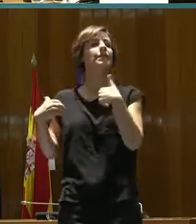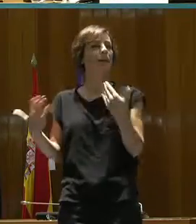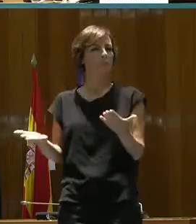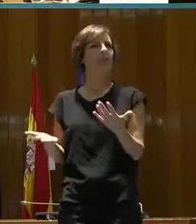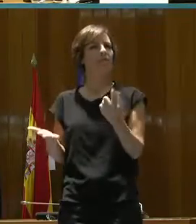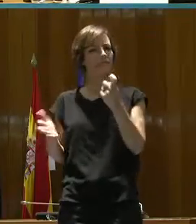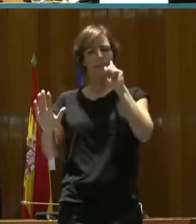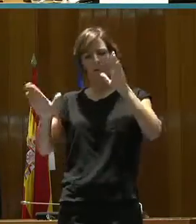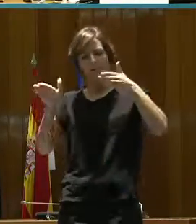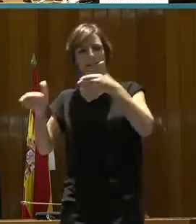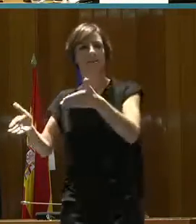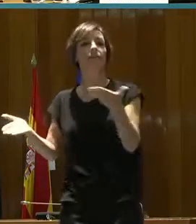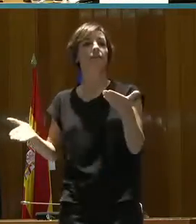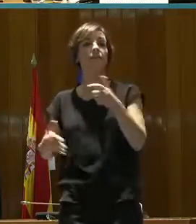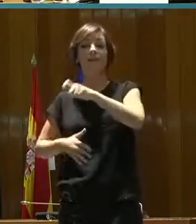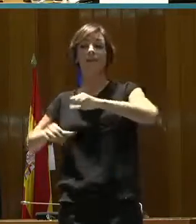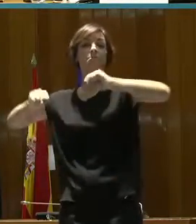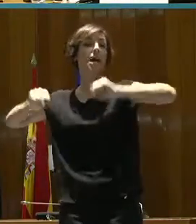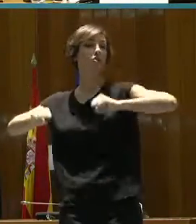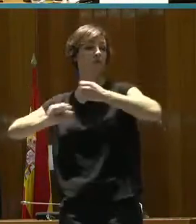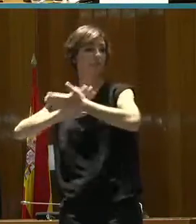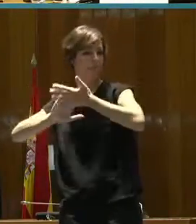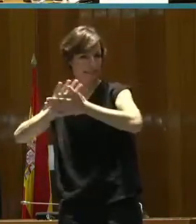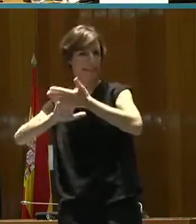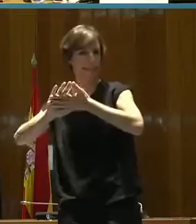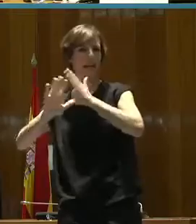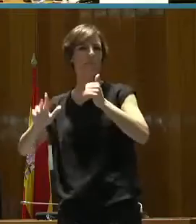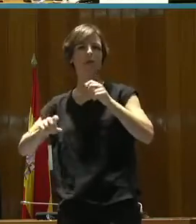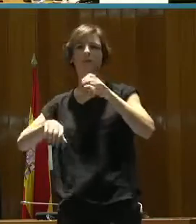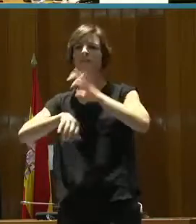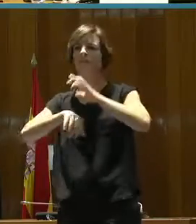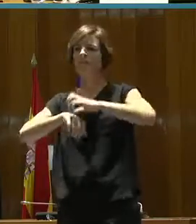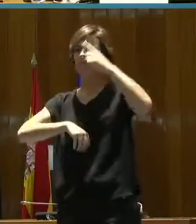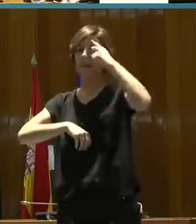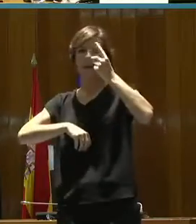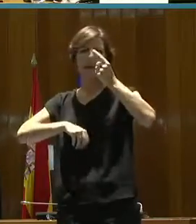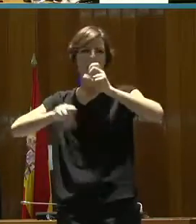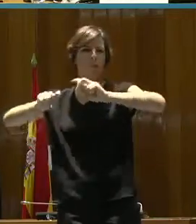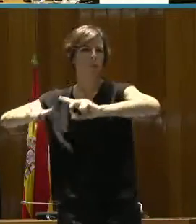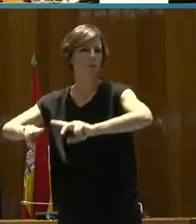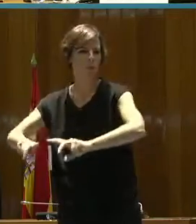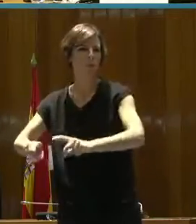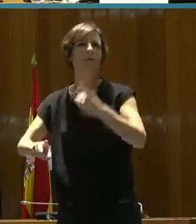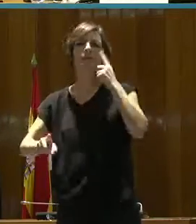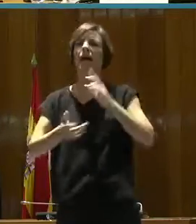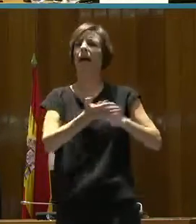nuestra atención es el de signantes mayores con enfermedades neurodegenerativas, de las cuales se